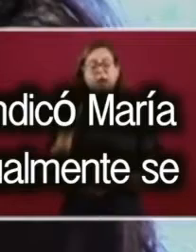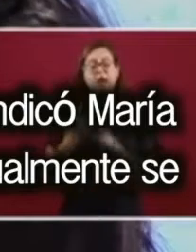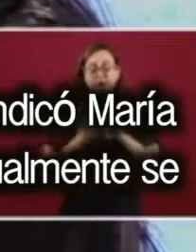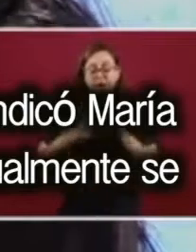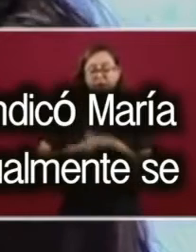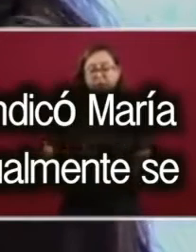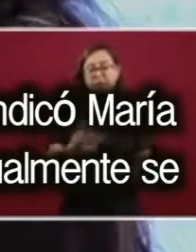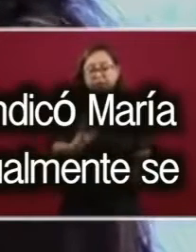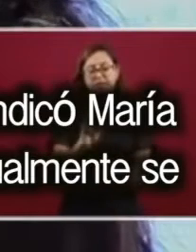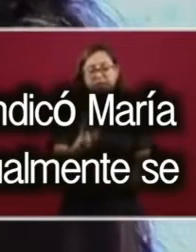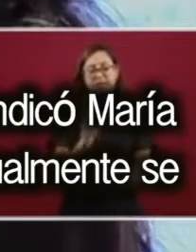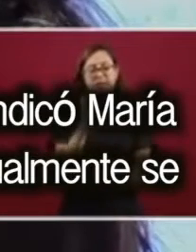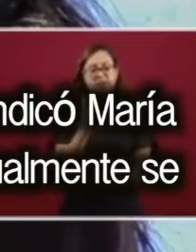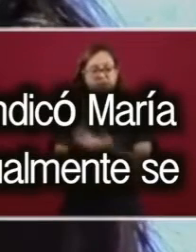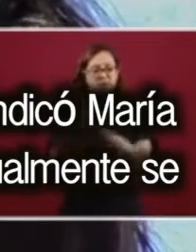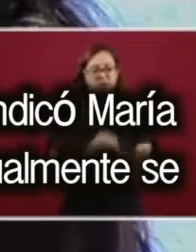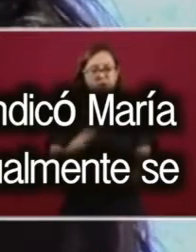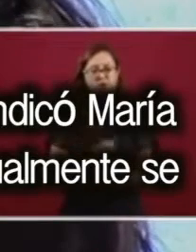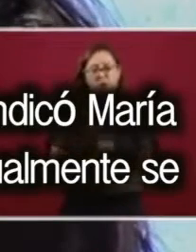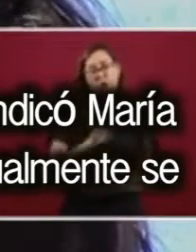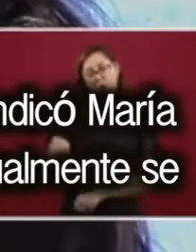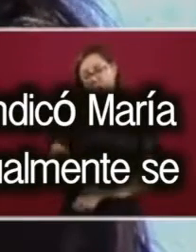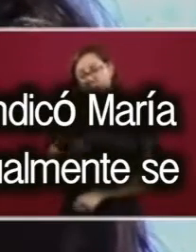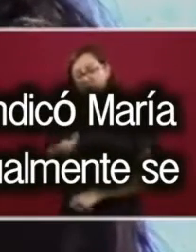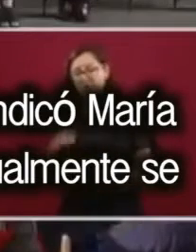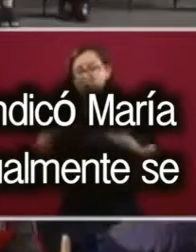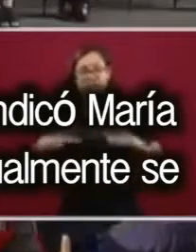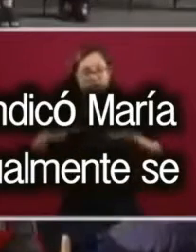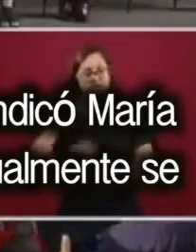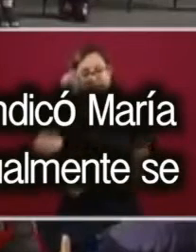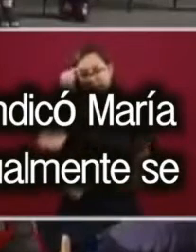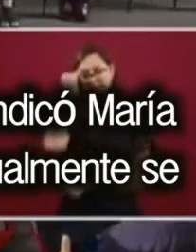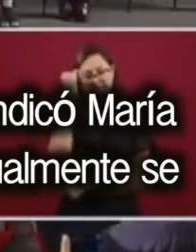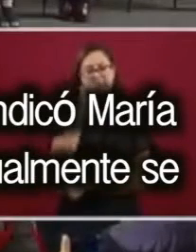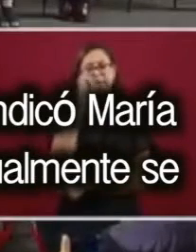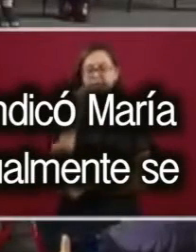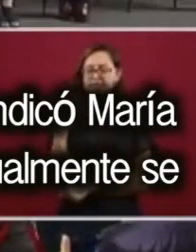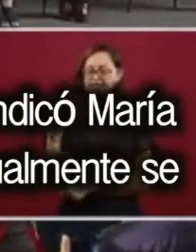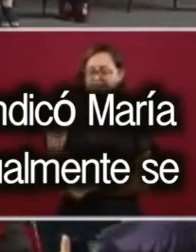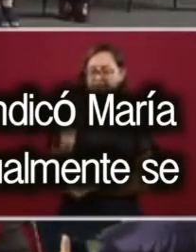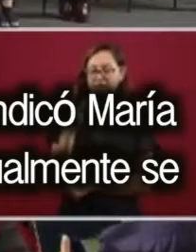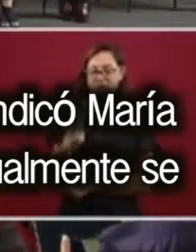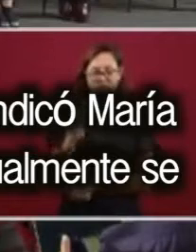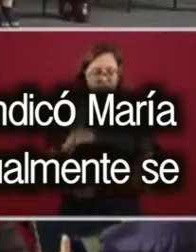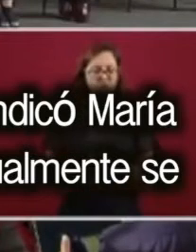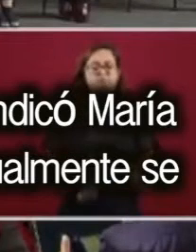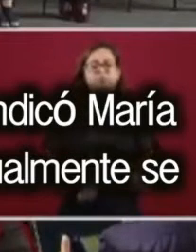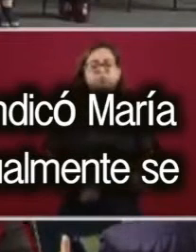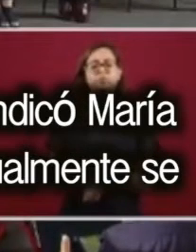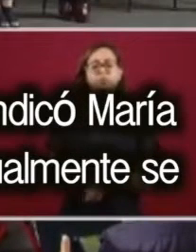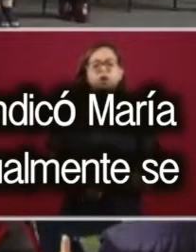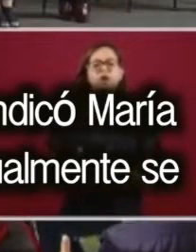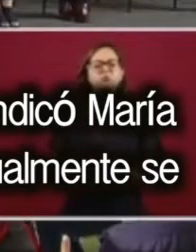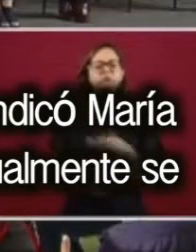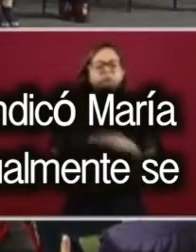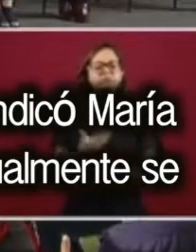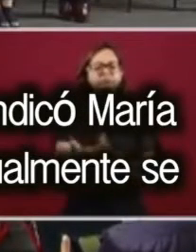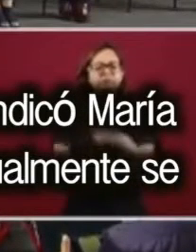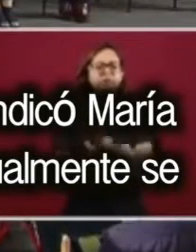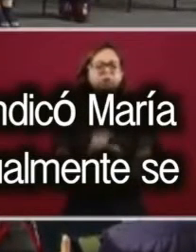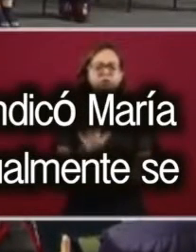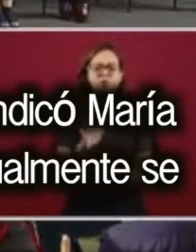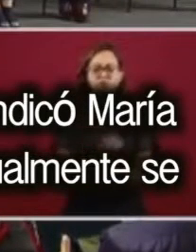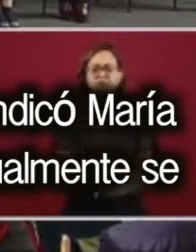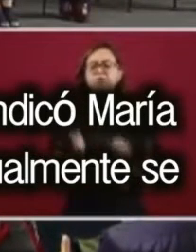millones 592 mil 492 millones de beneficiados esto lo indicó maría luisa albores gonzález